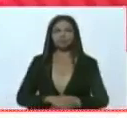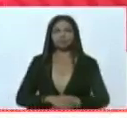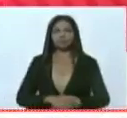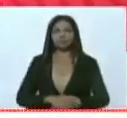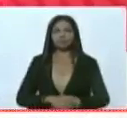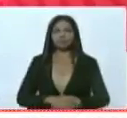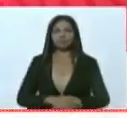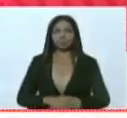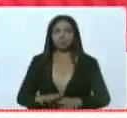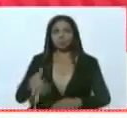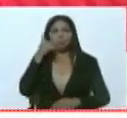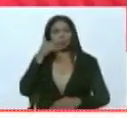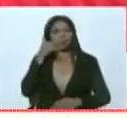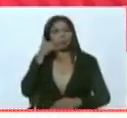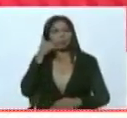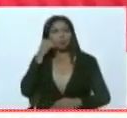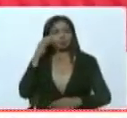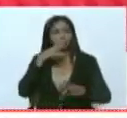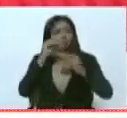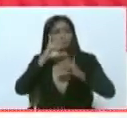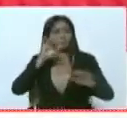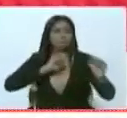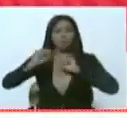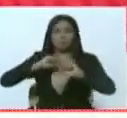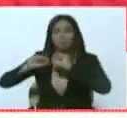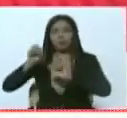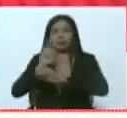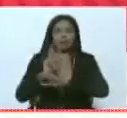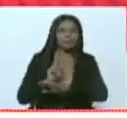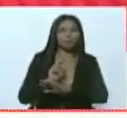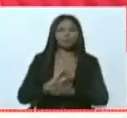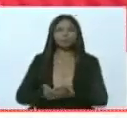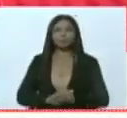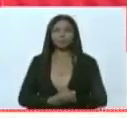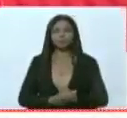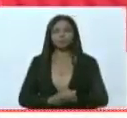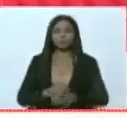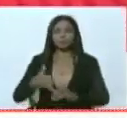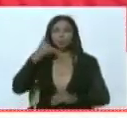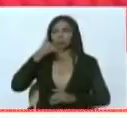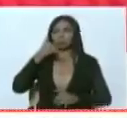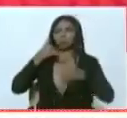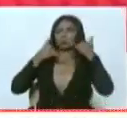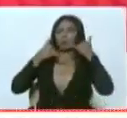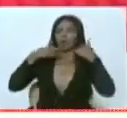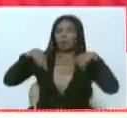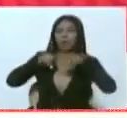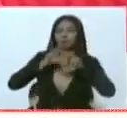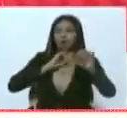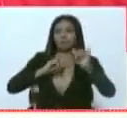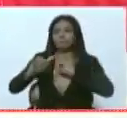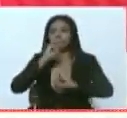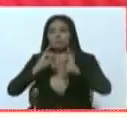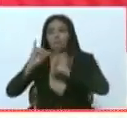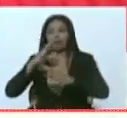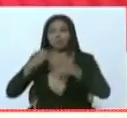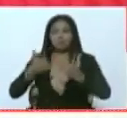un telefonazo, todo el mundo movilizado, a un telefonazo, todo el mundo informado,